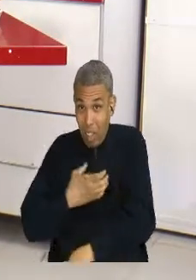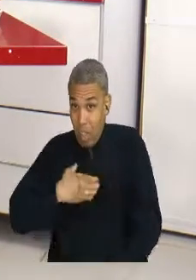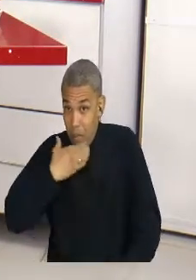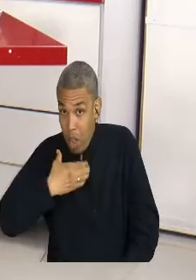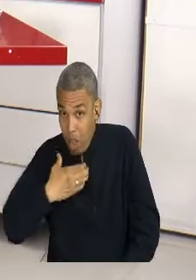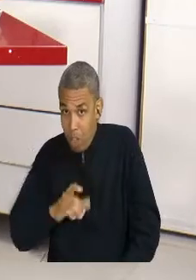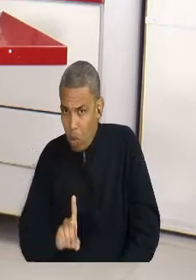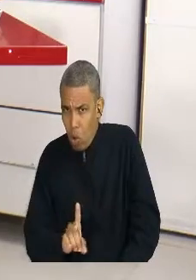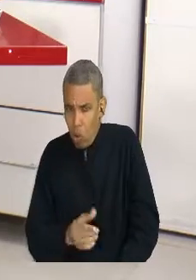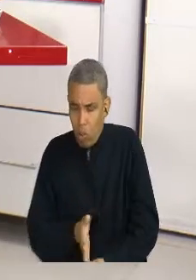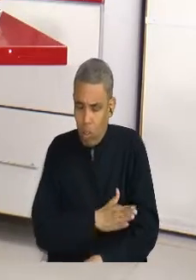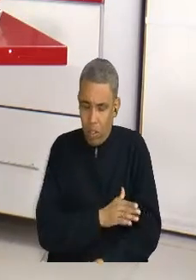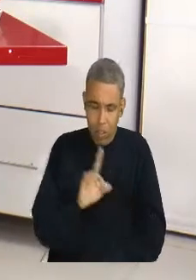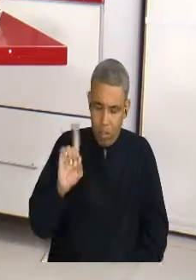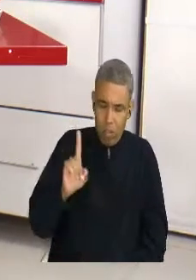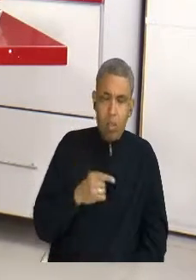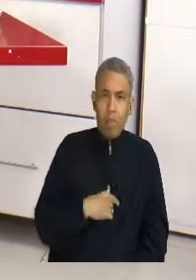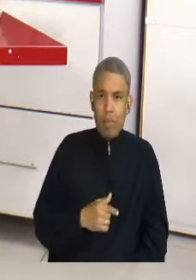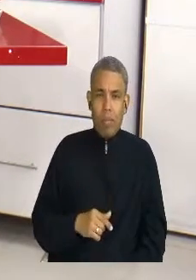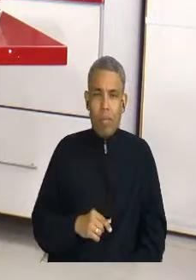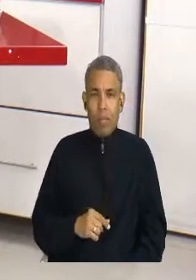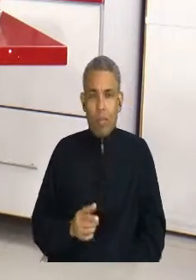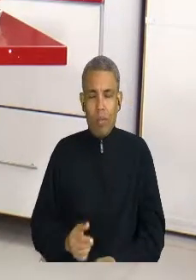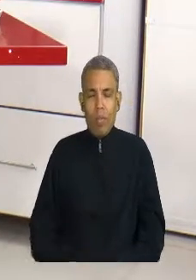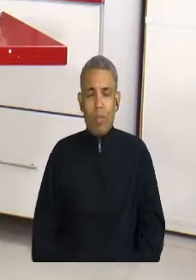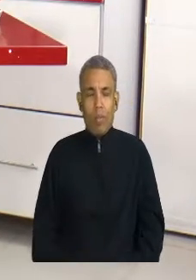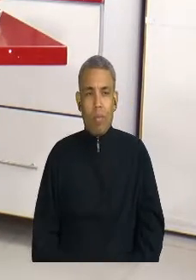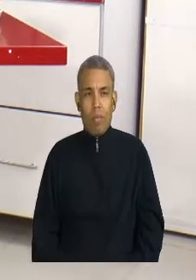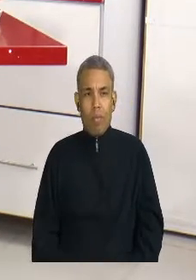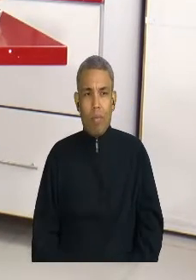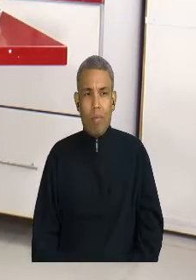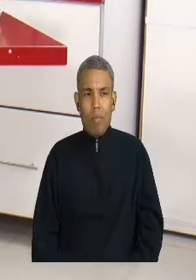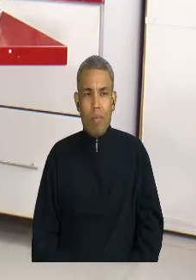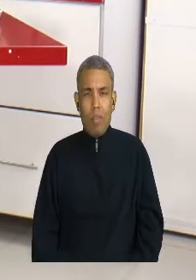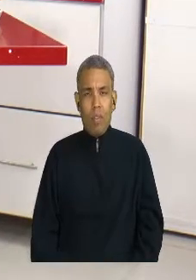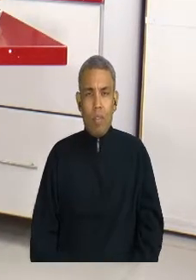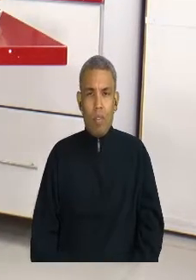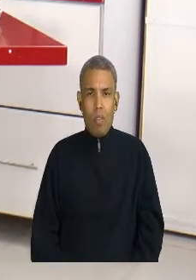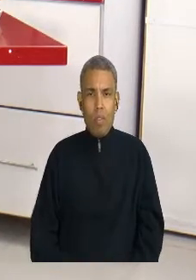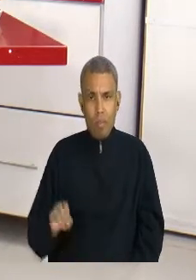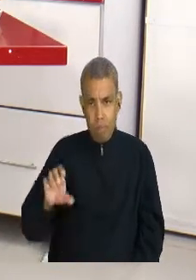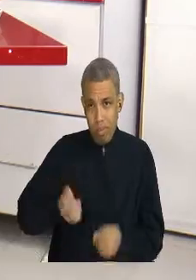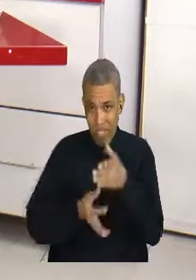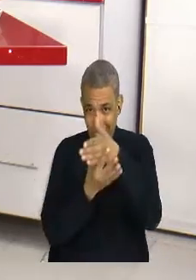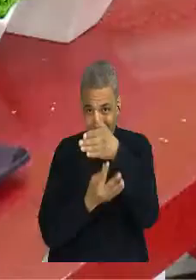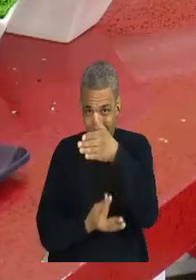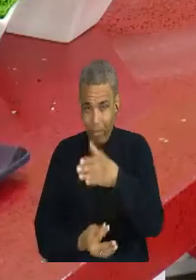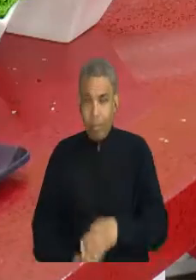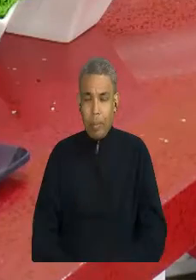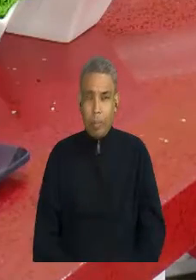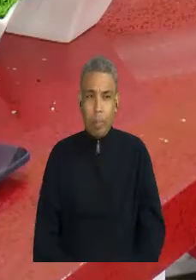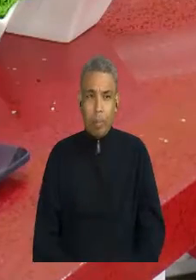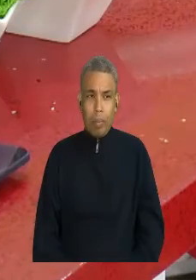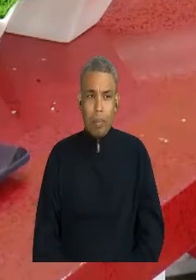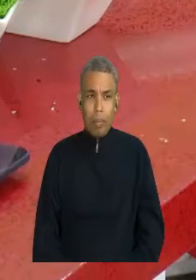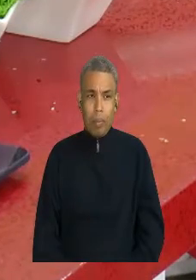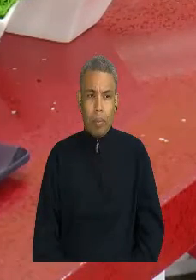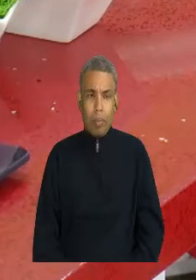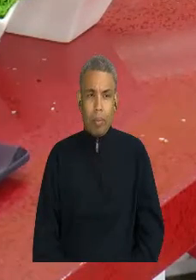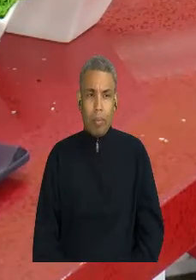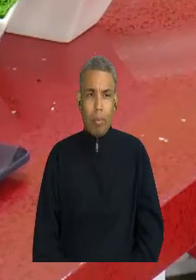me caliente del inicio. Vale. ¿Sí? Entonces, voy a agregarle un toquecito. Normalmente nuestra tocineta no